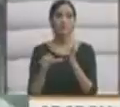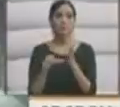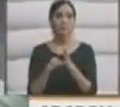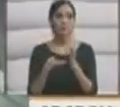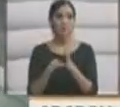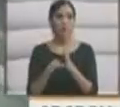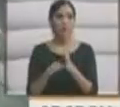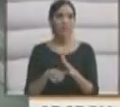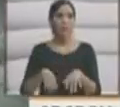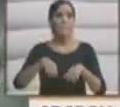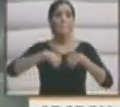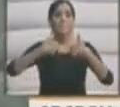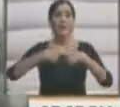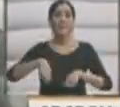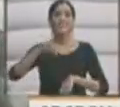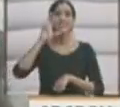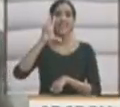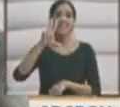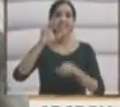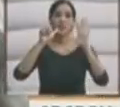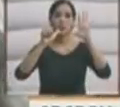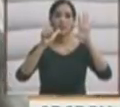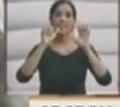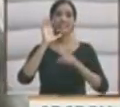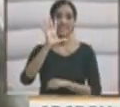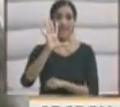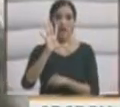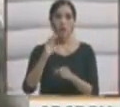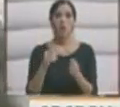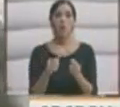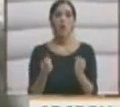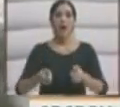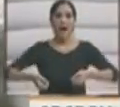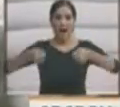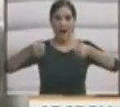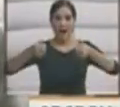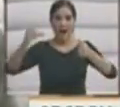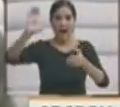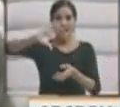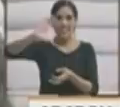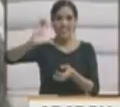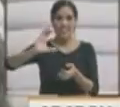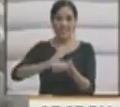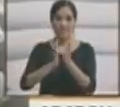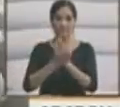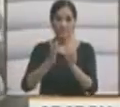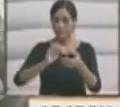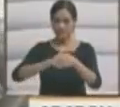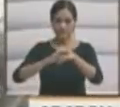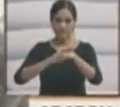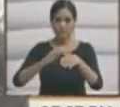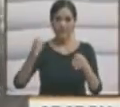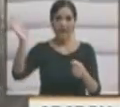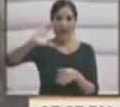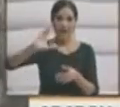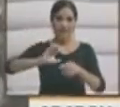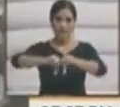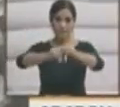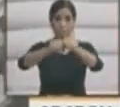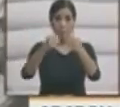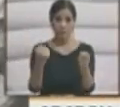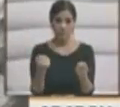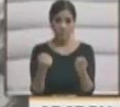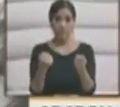más de 365 sacos de harina panadero y la población del alrededor no vendían pan,